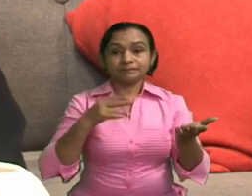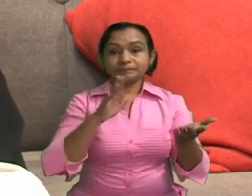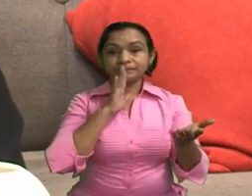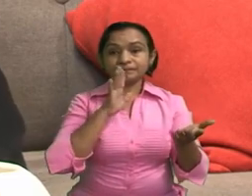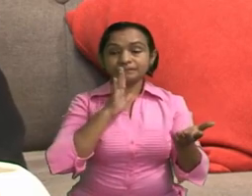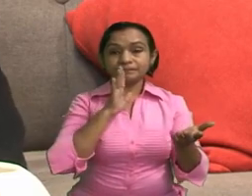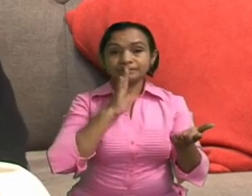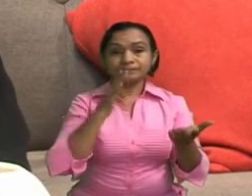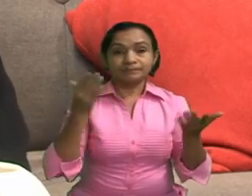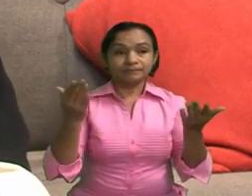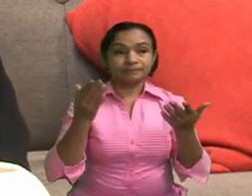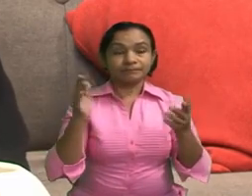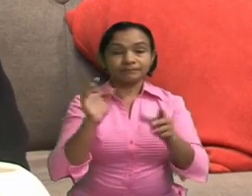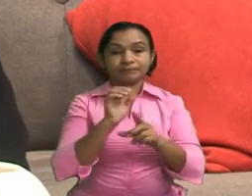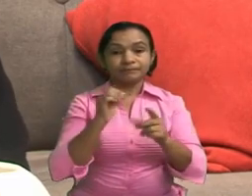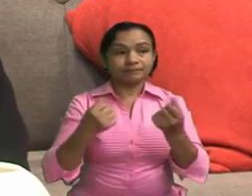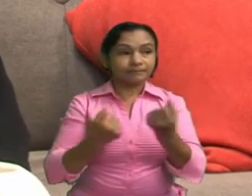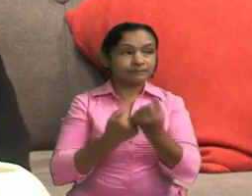de sistema es el asocio